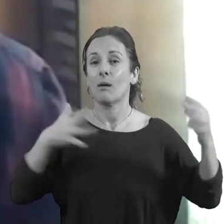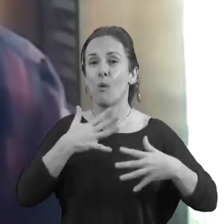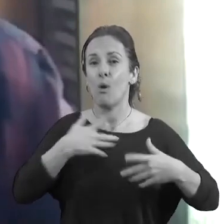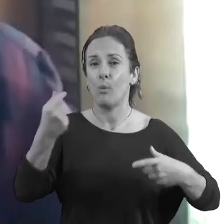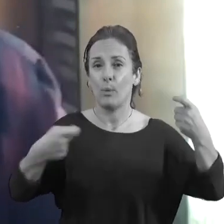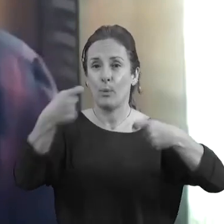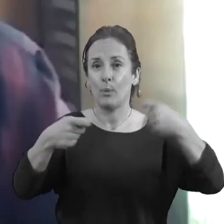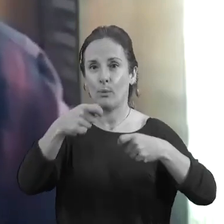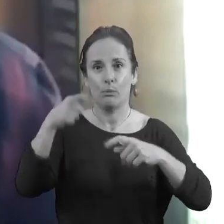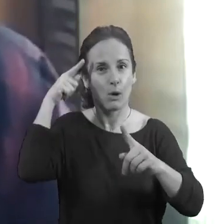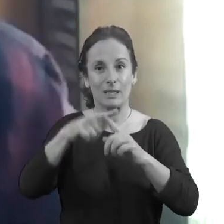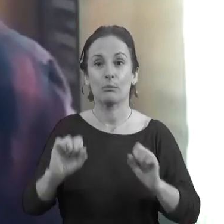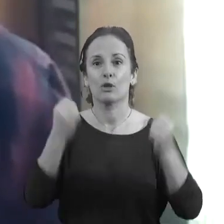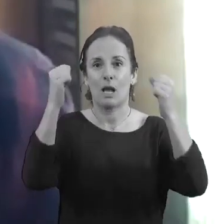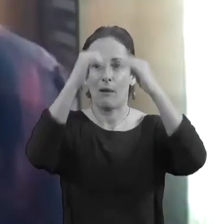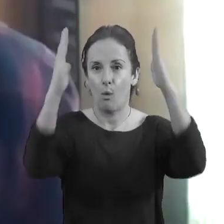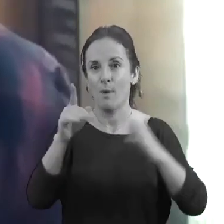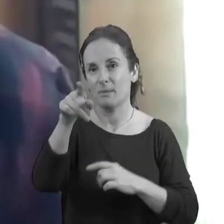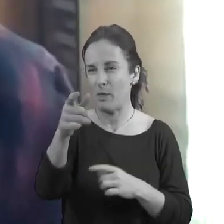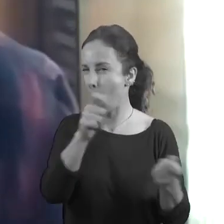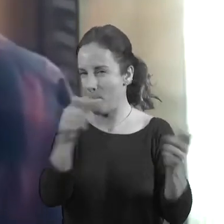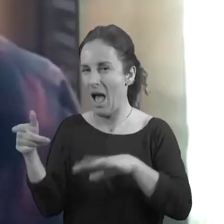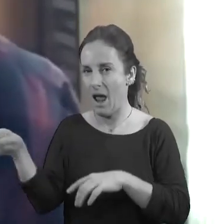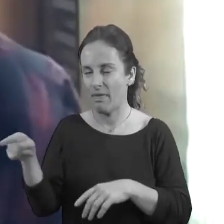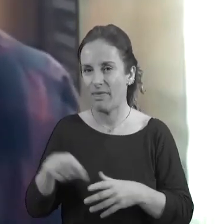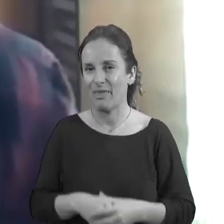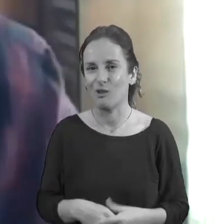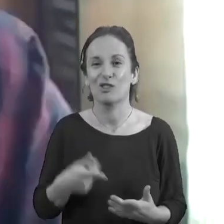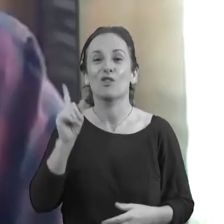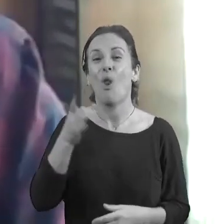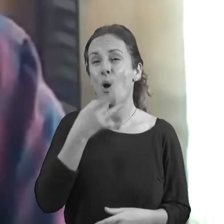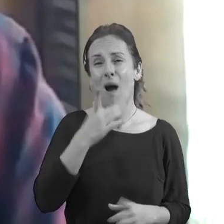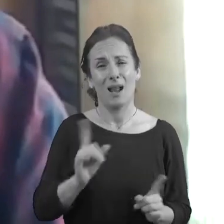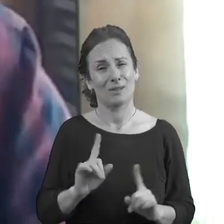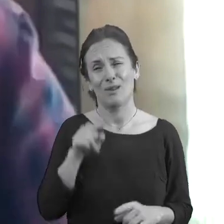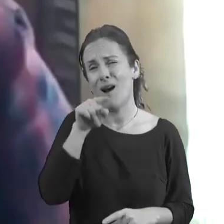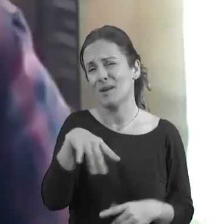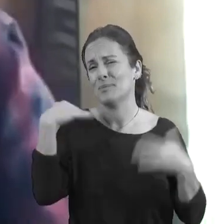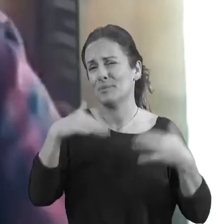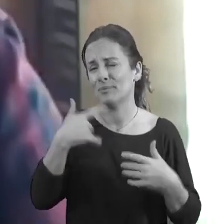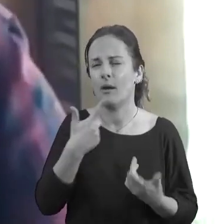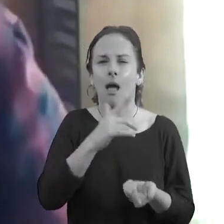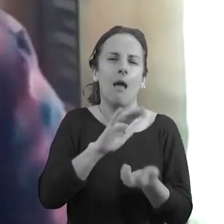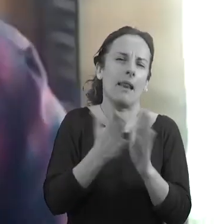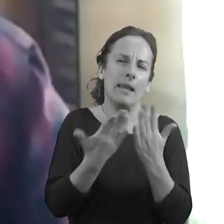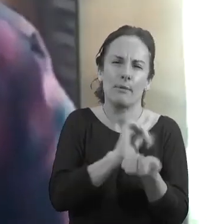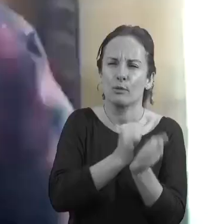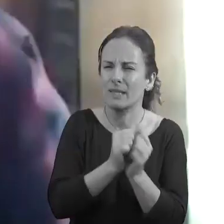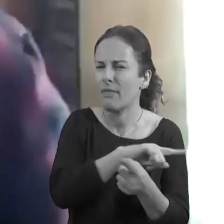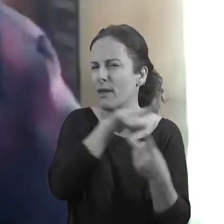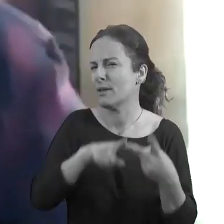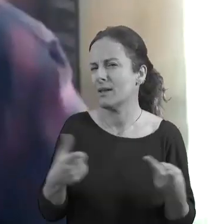Vegano, antiespecista, feminista, transfeminista, que es mucho más que un local y un bar, ¿no? Es donde se hacen presentaciones de libros, actos